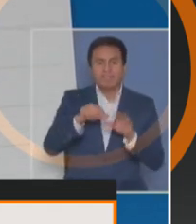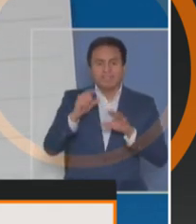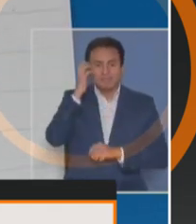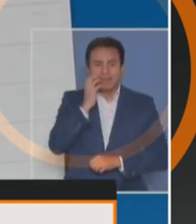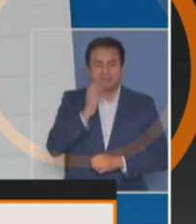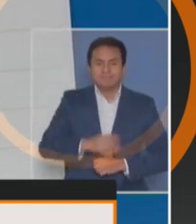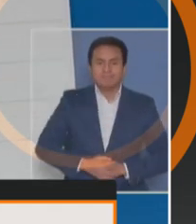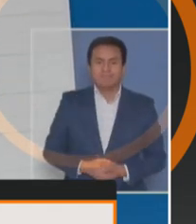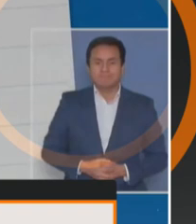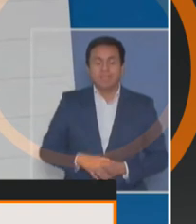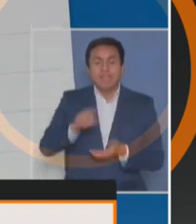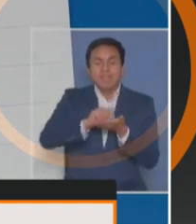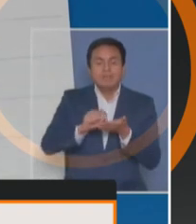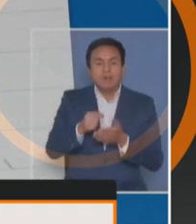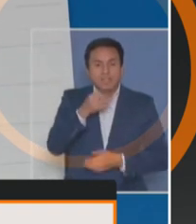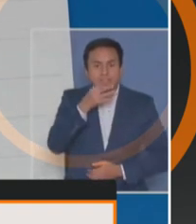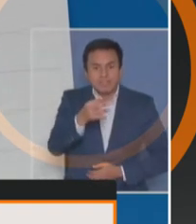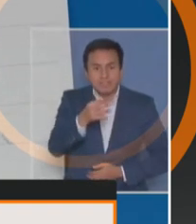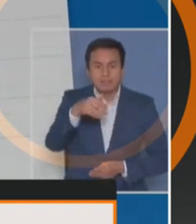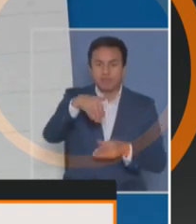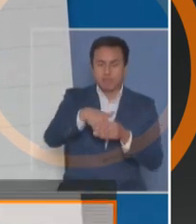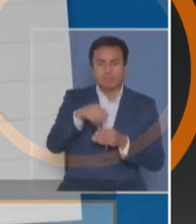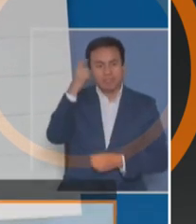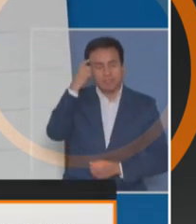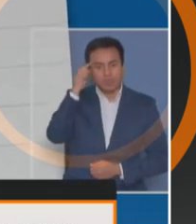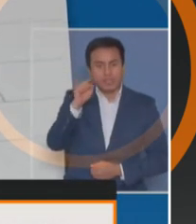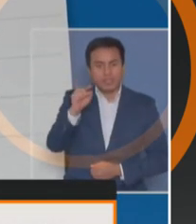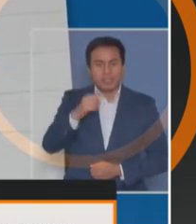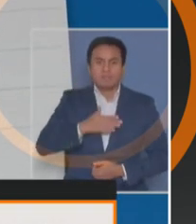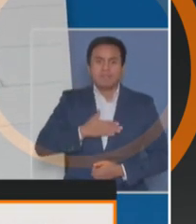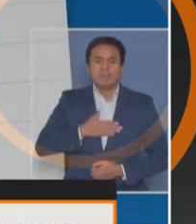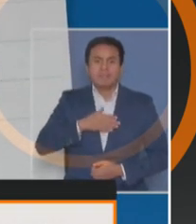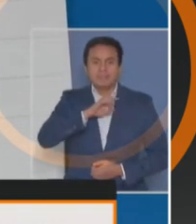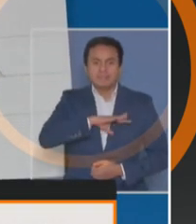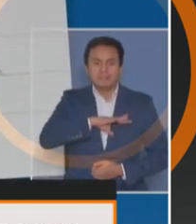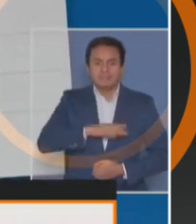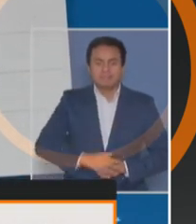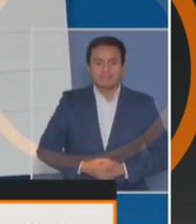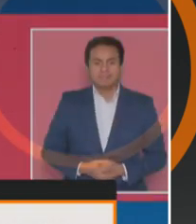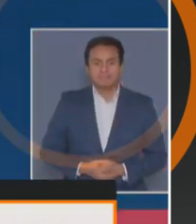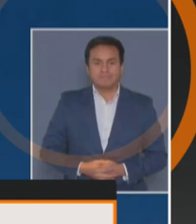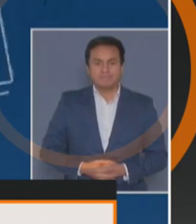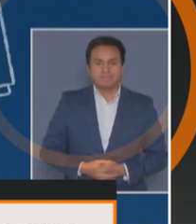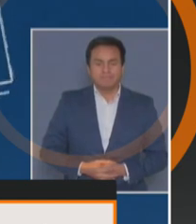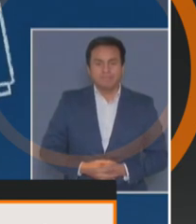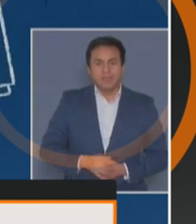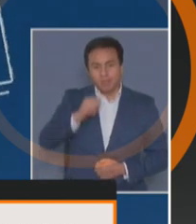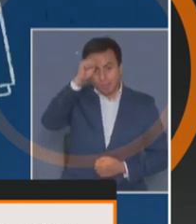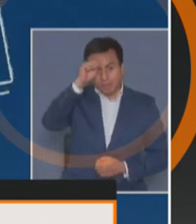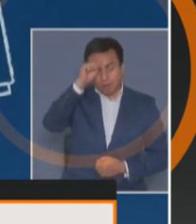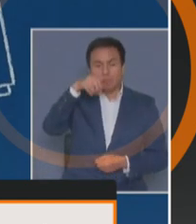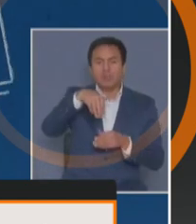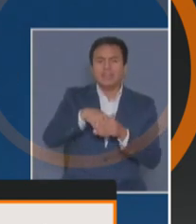una constitución que pone al estado en segundo lugar primero están los privados no es es